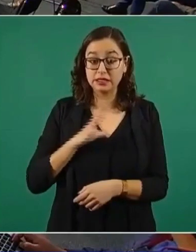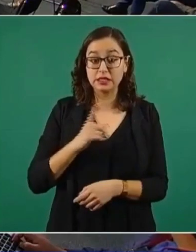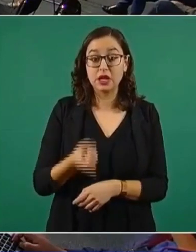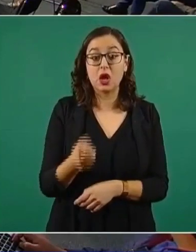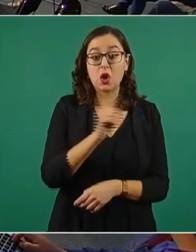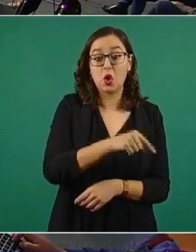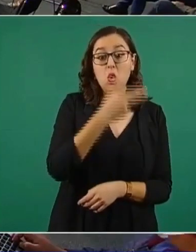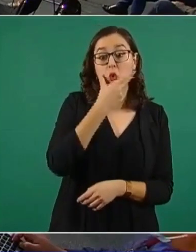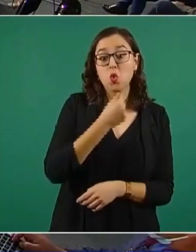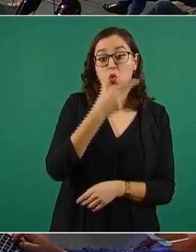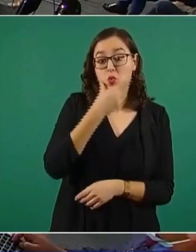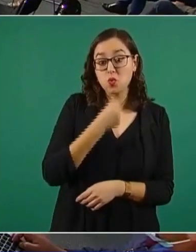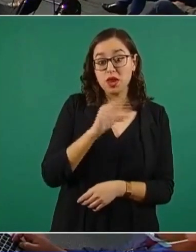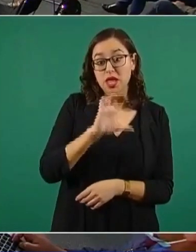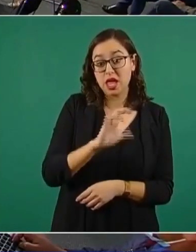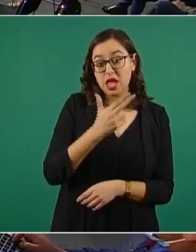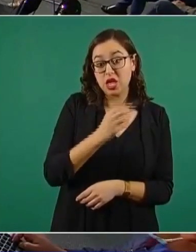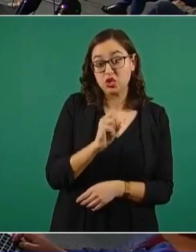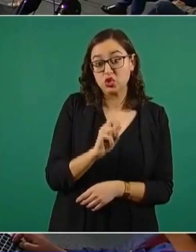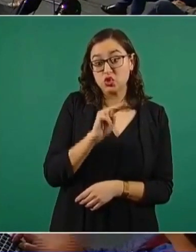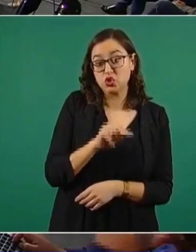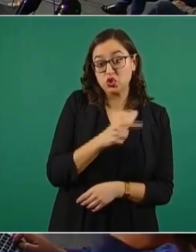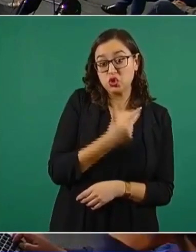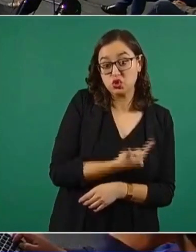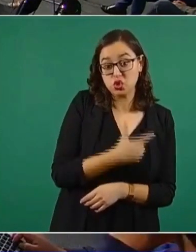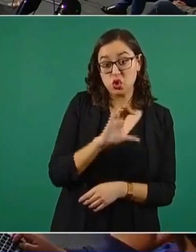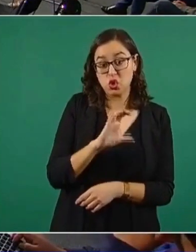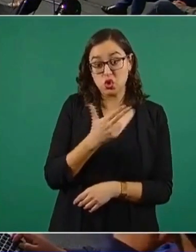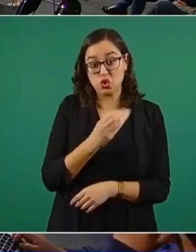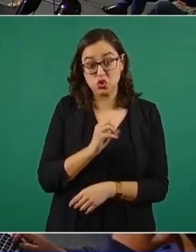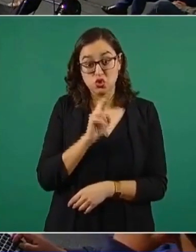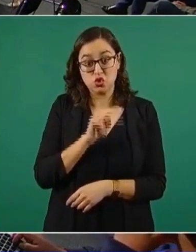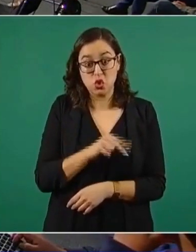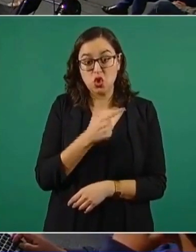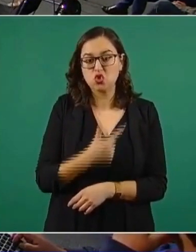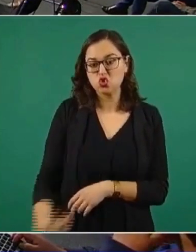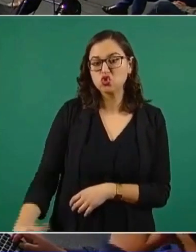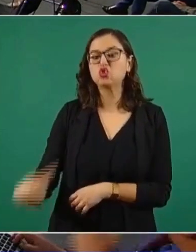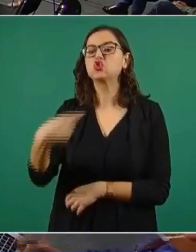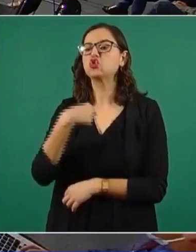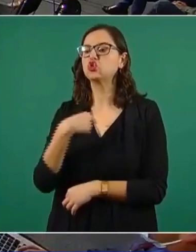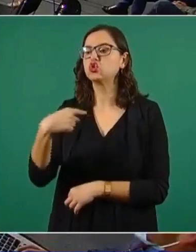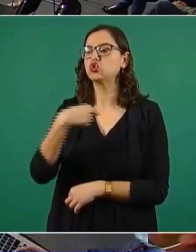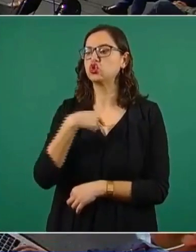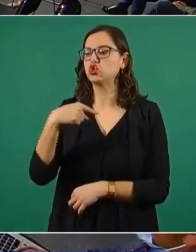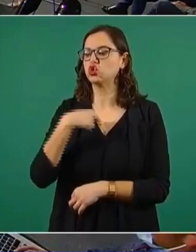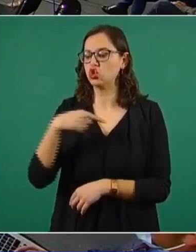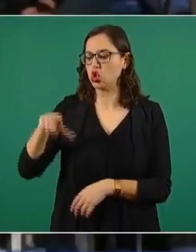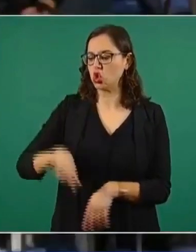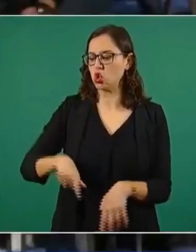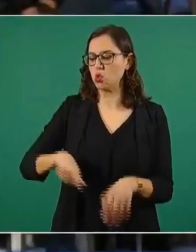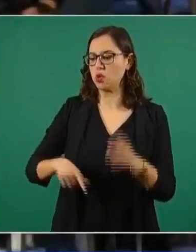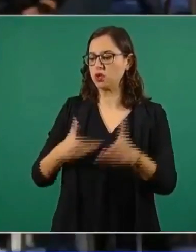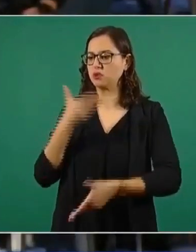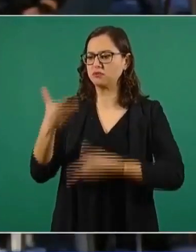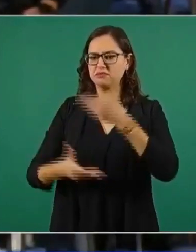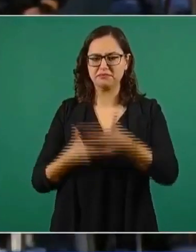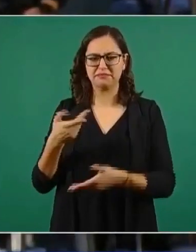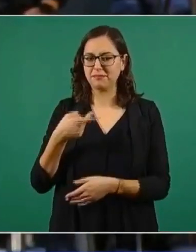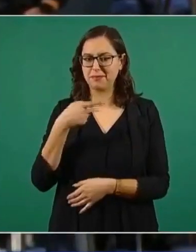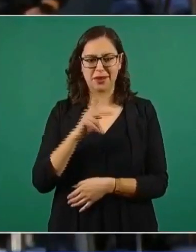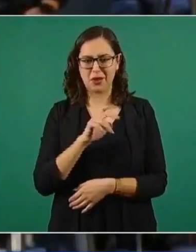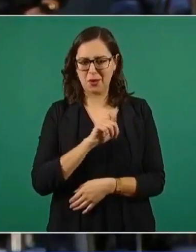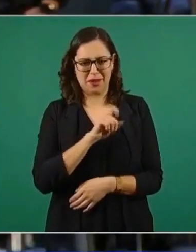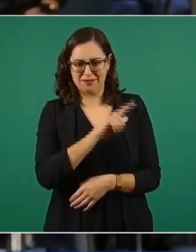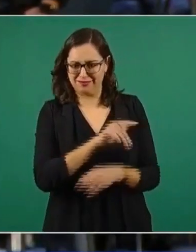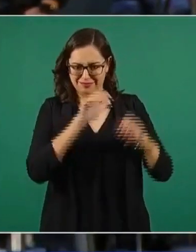funcionario público y se ostenta con el verdadero titular de la Dirección Normativa de Administración y Finanzas del ISSSTE.